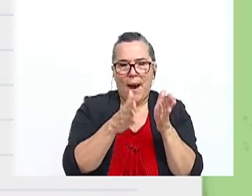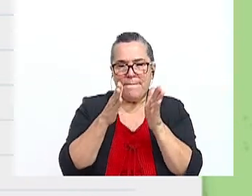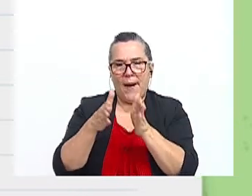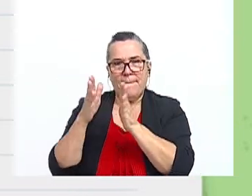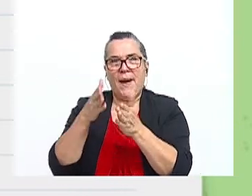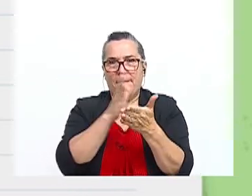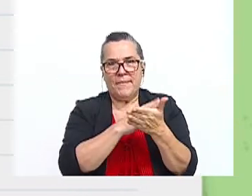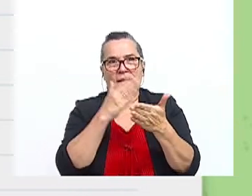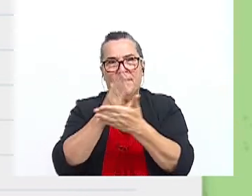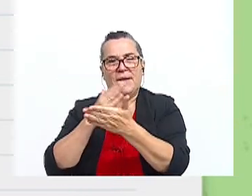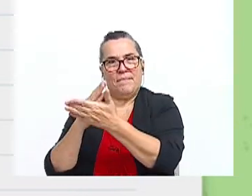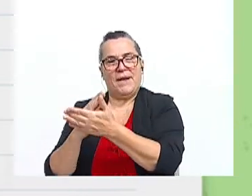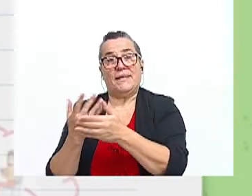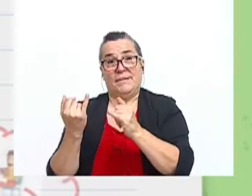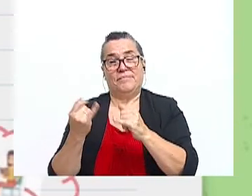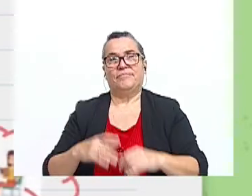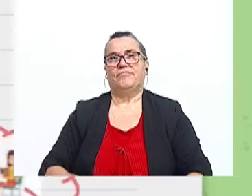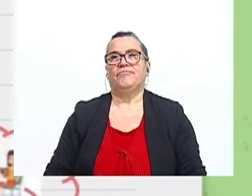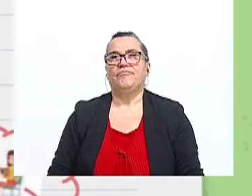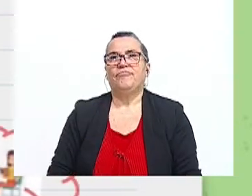información.